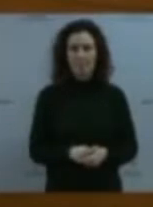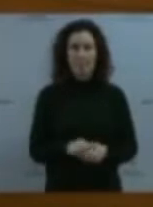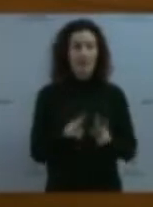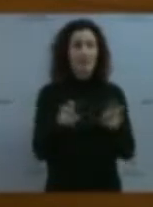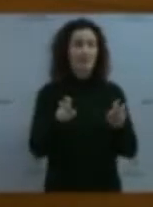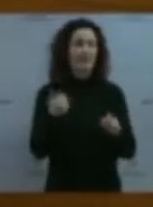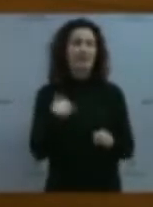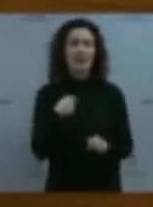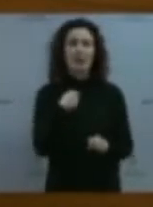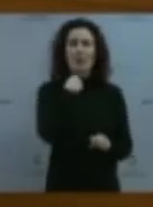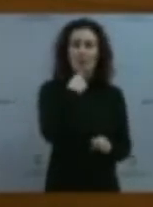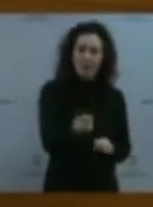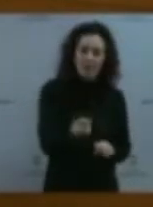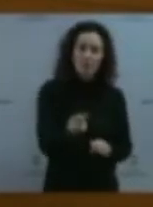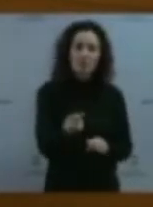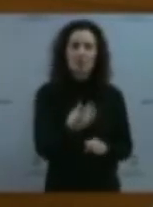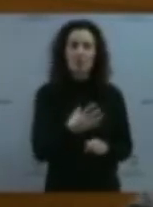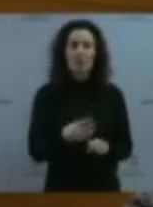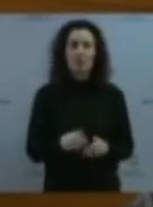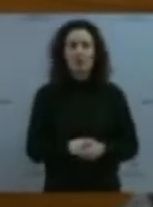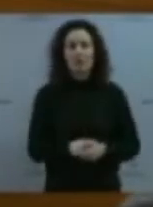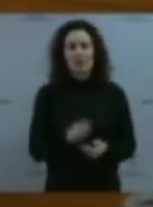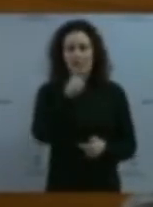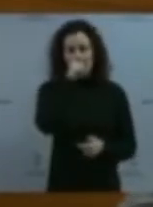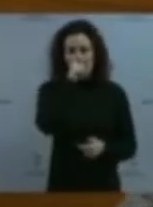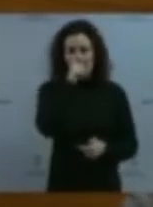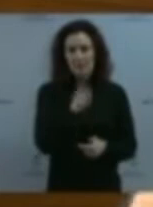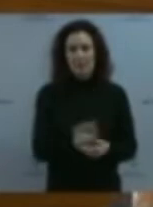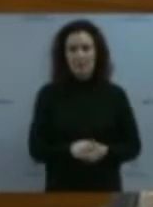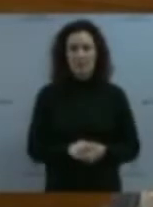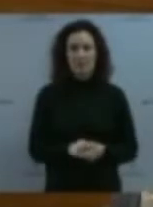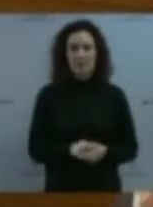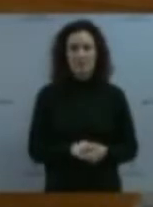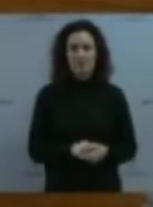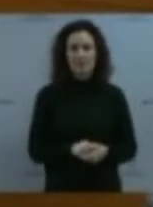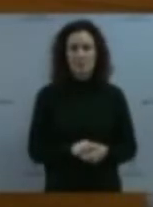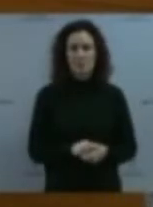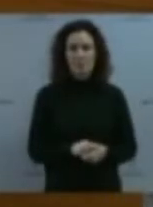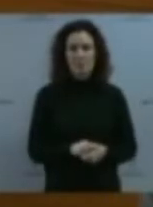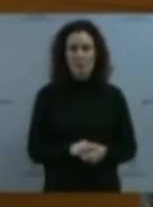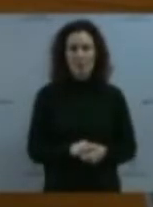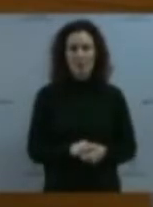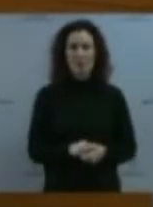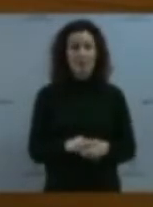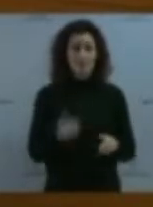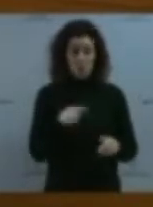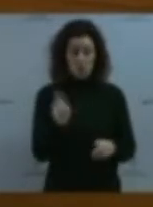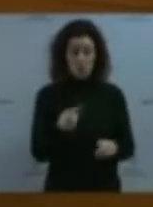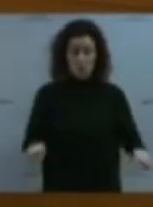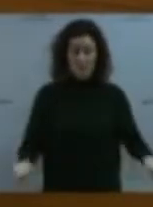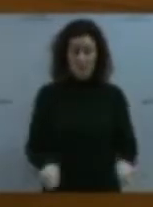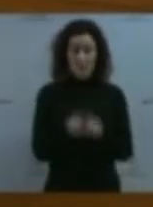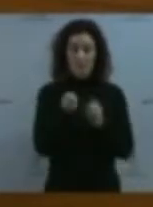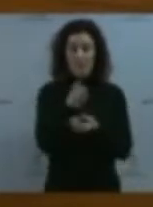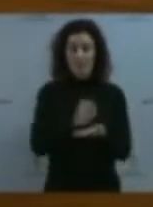recordará, y quiero volver a explicarla. Nosotros, ante cualquier informe de un órgano, como puede ser el Tribunal de Cuentas, como puede ser la Sindicatura de